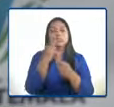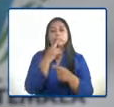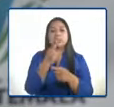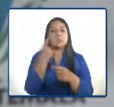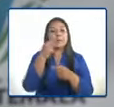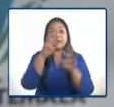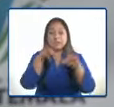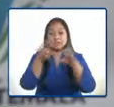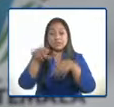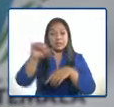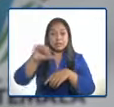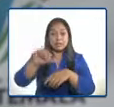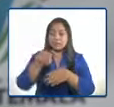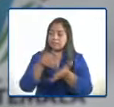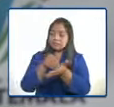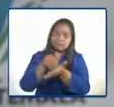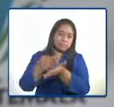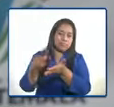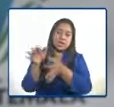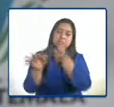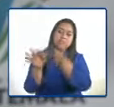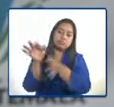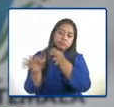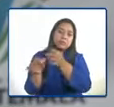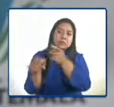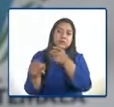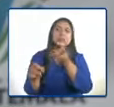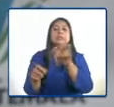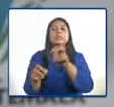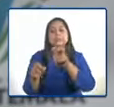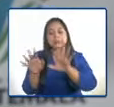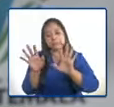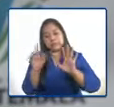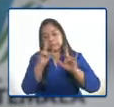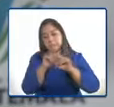pues puedan ser juzgadas, si es que ese es